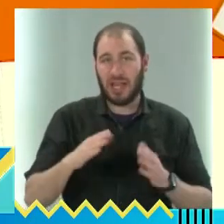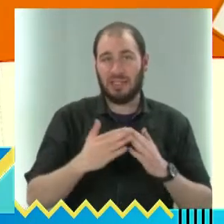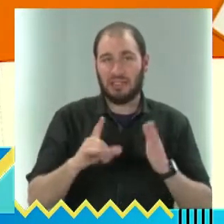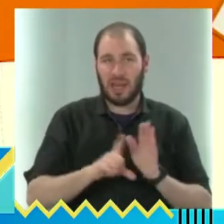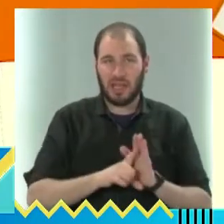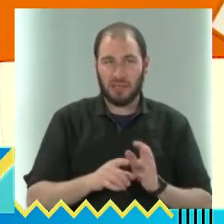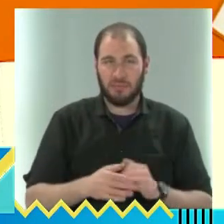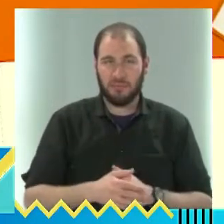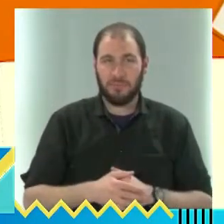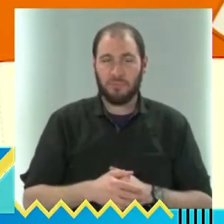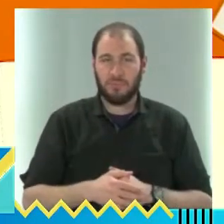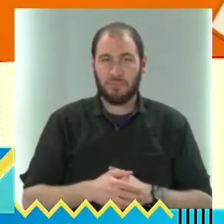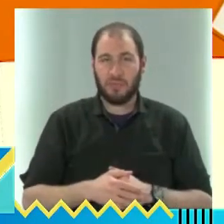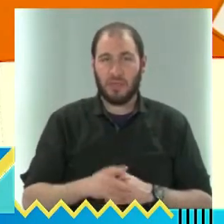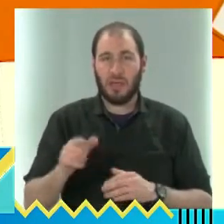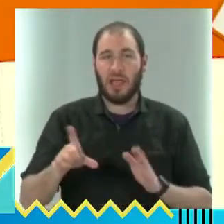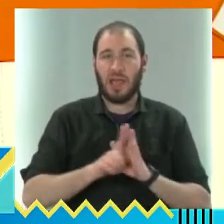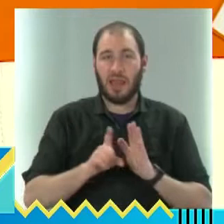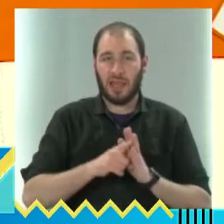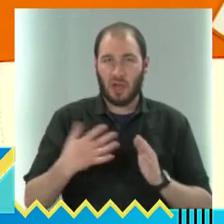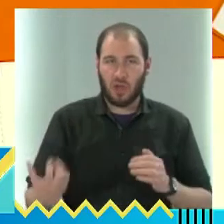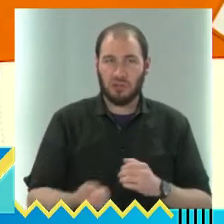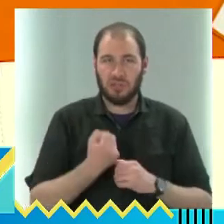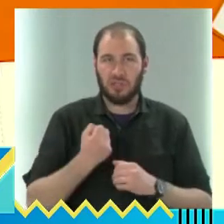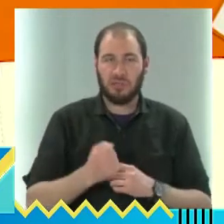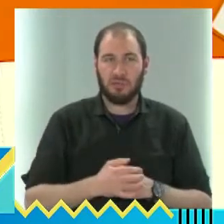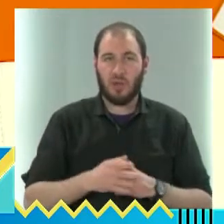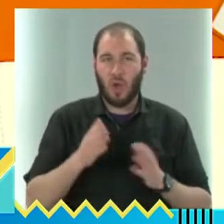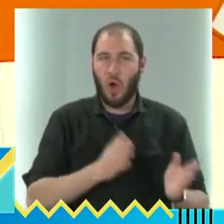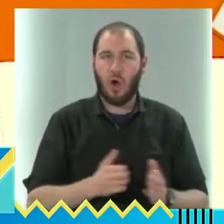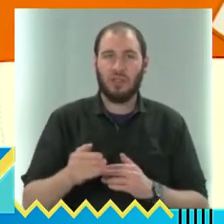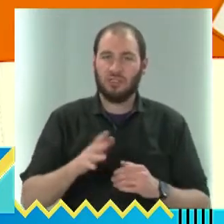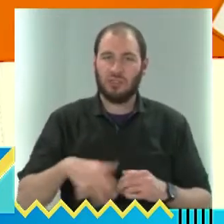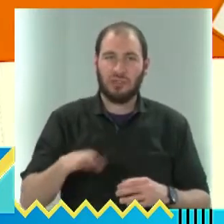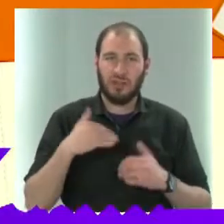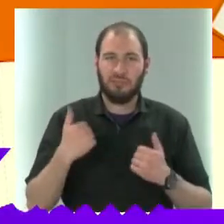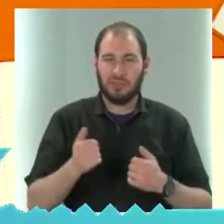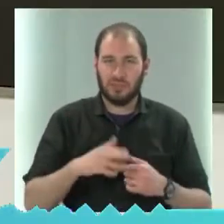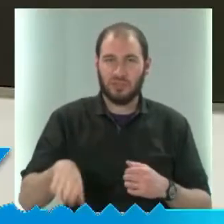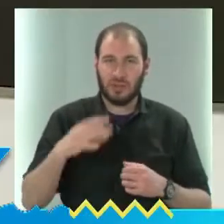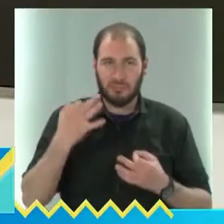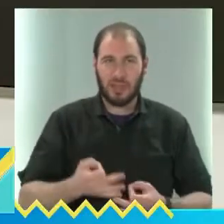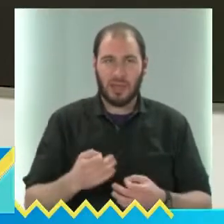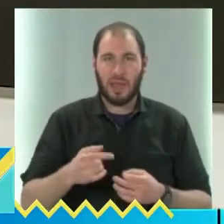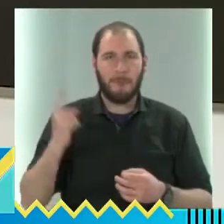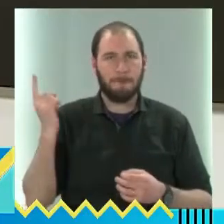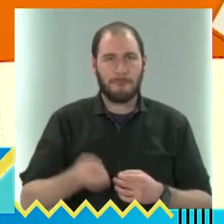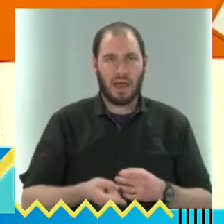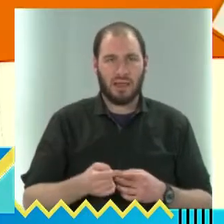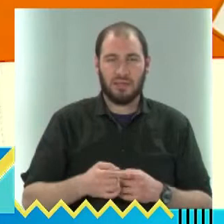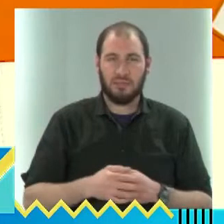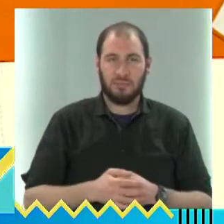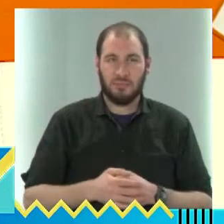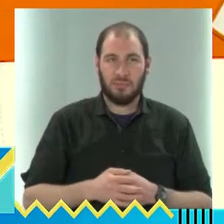legislatura, de disponer las normas que logren esa buena orden social, esa convivencia social, un mandato expreso que